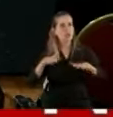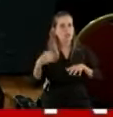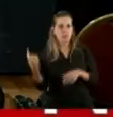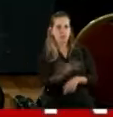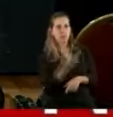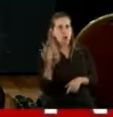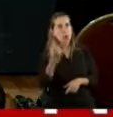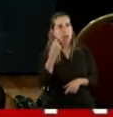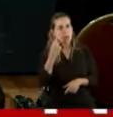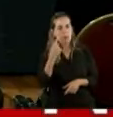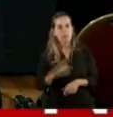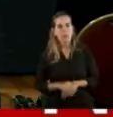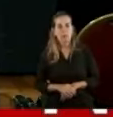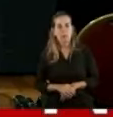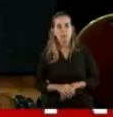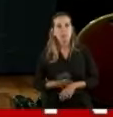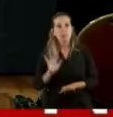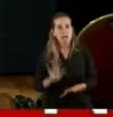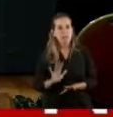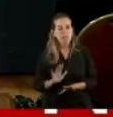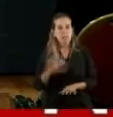viviendo. Y eso